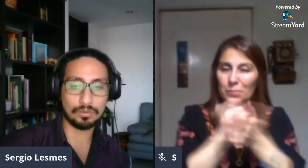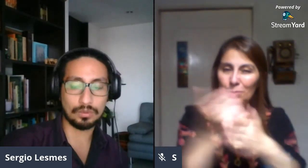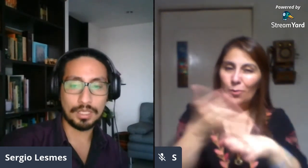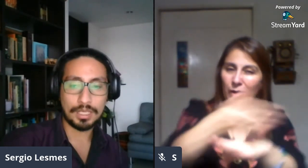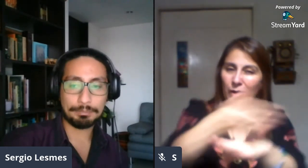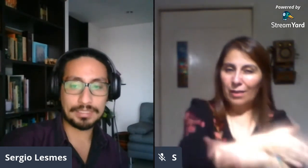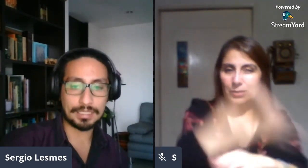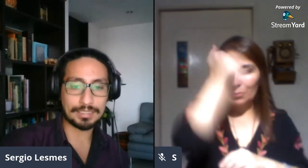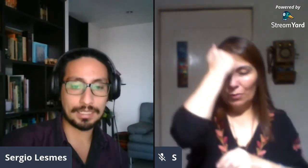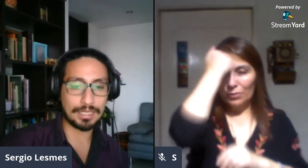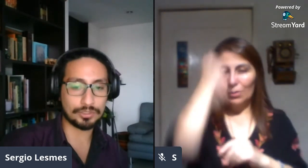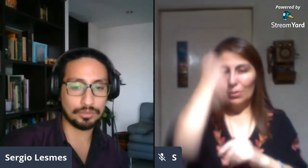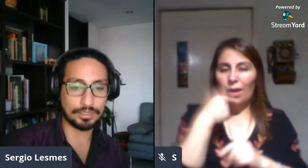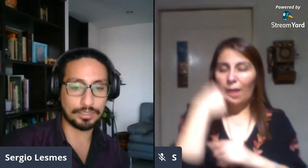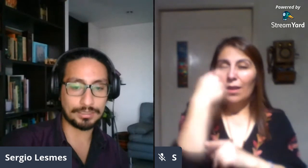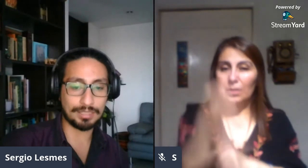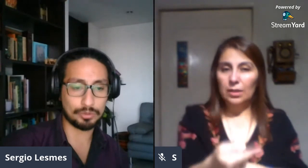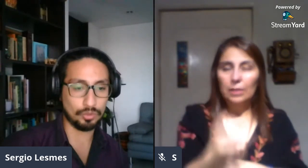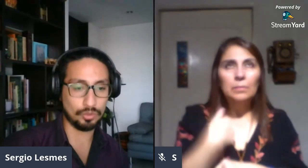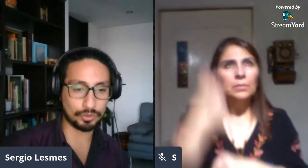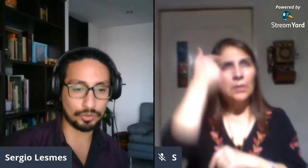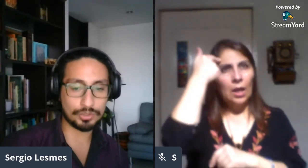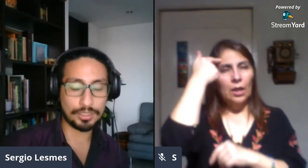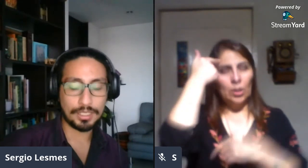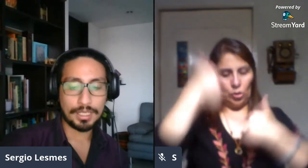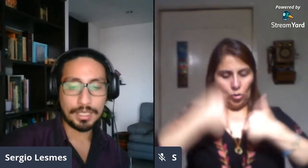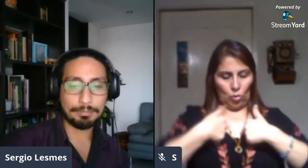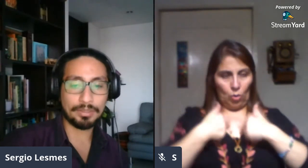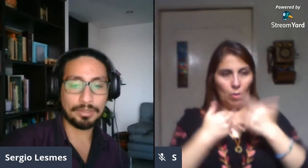como pensar esa relación que tenemos con otros,